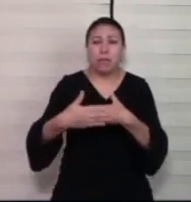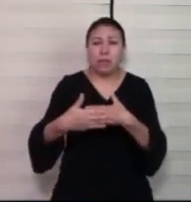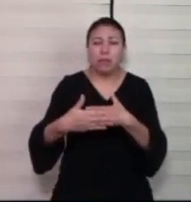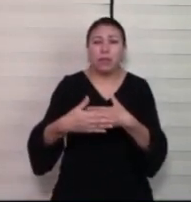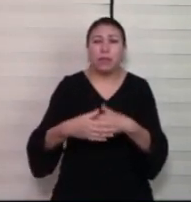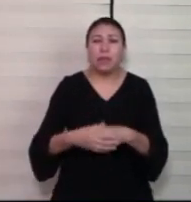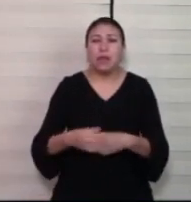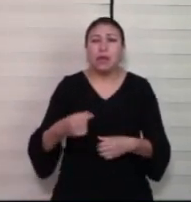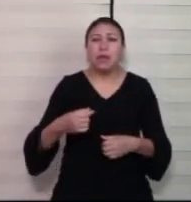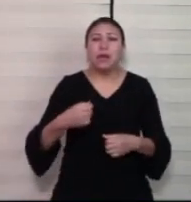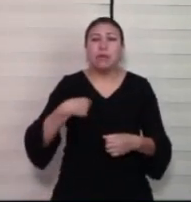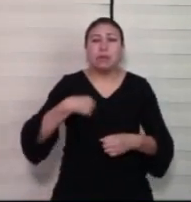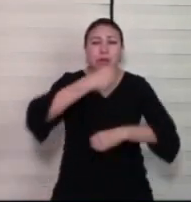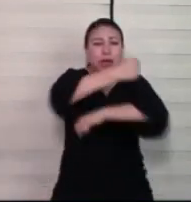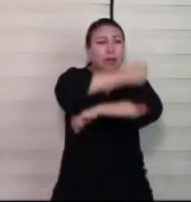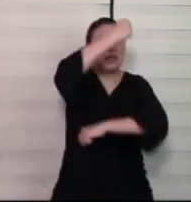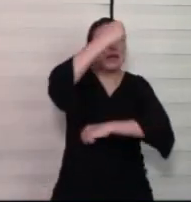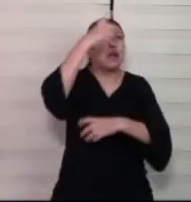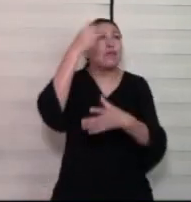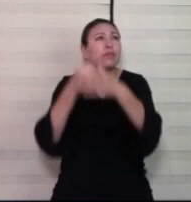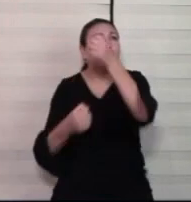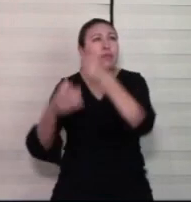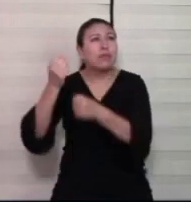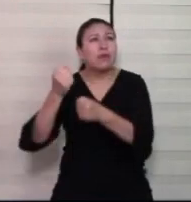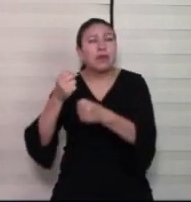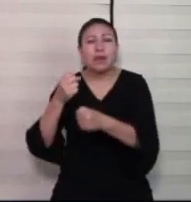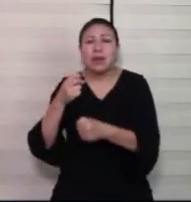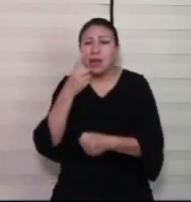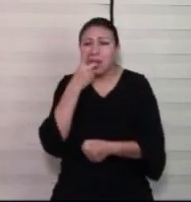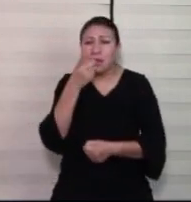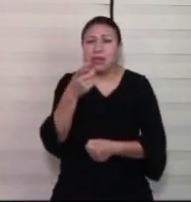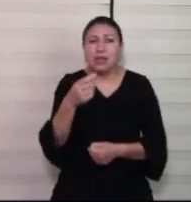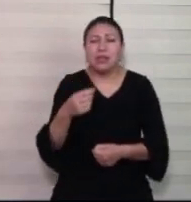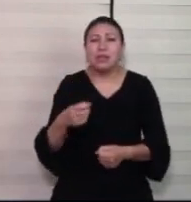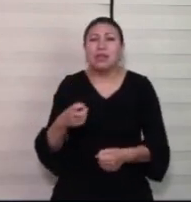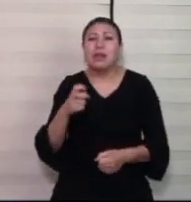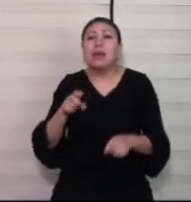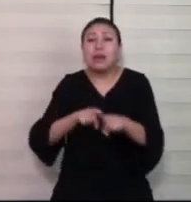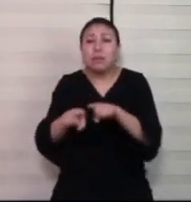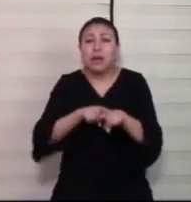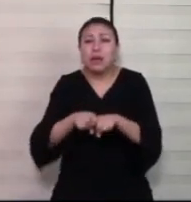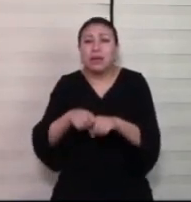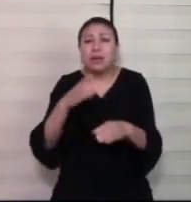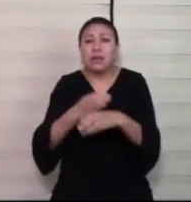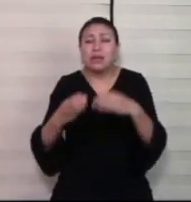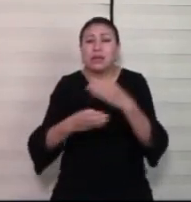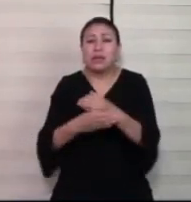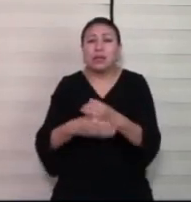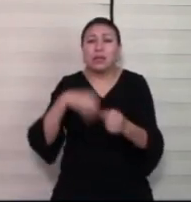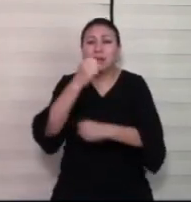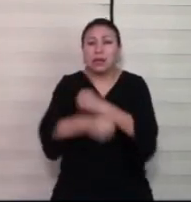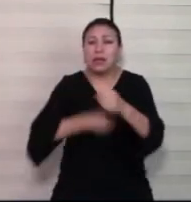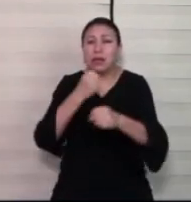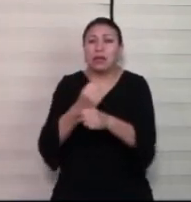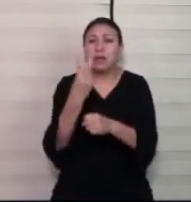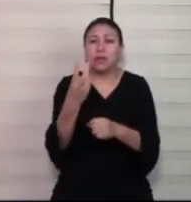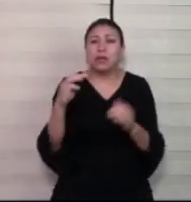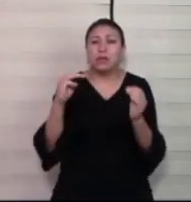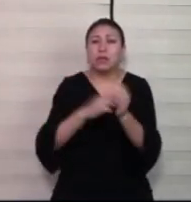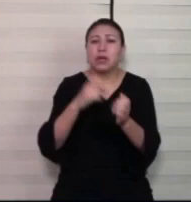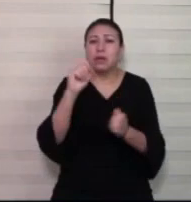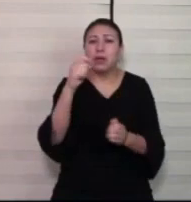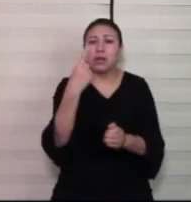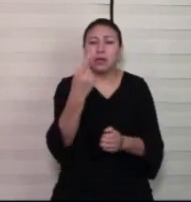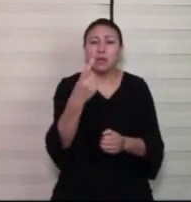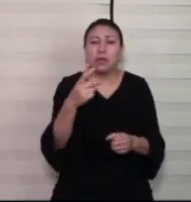encantaría poder decir, hermanos, esto es lo que va a pasar en el 2021. Pero no podemos. Por eso creo yo que